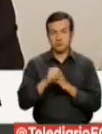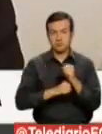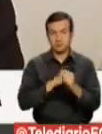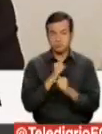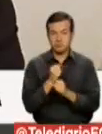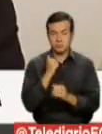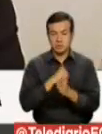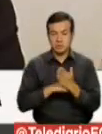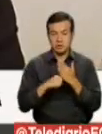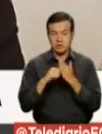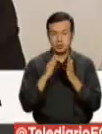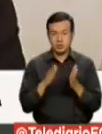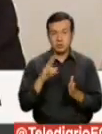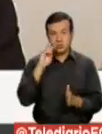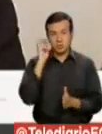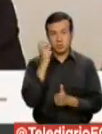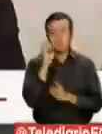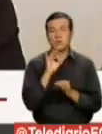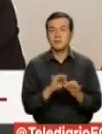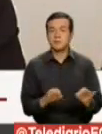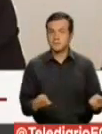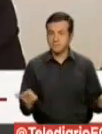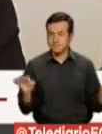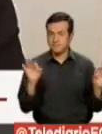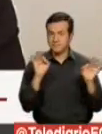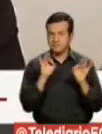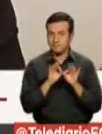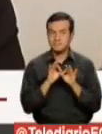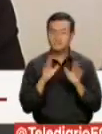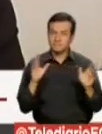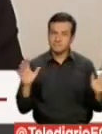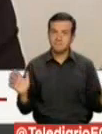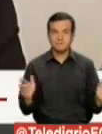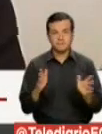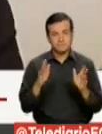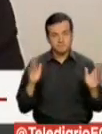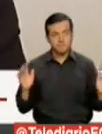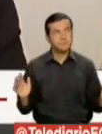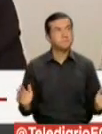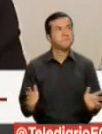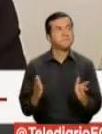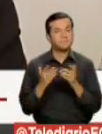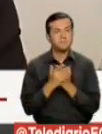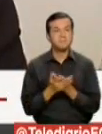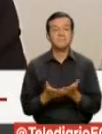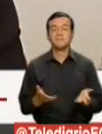Para el Ministerio de Turismo es muy importante la promoción de nuestros